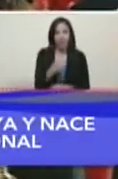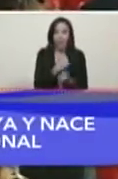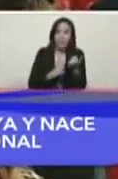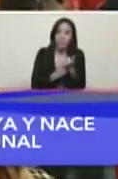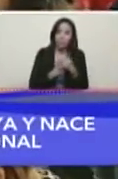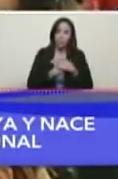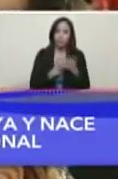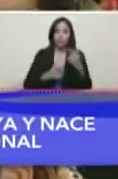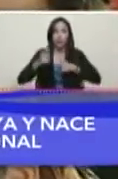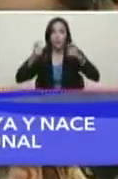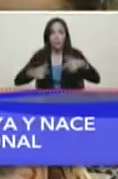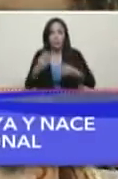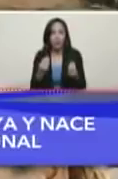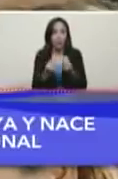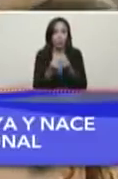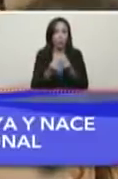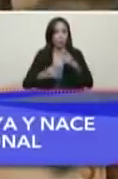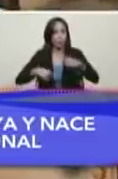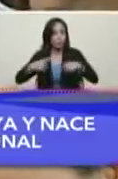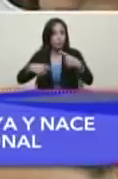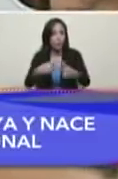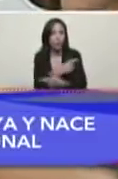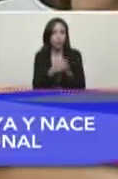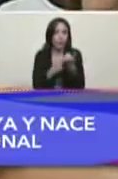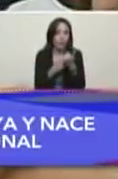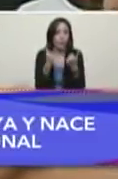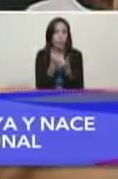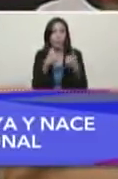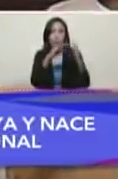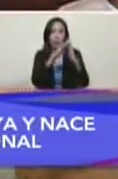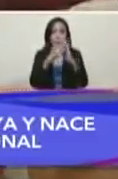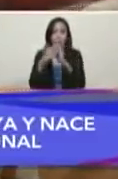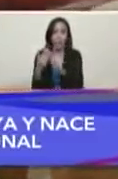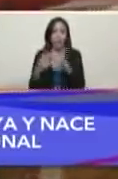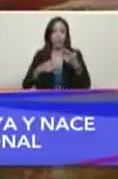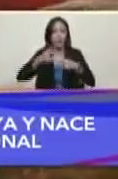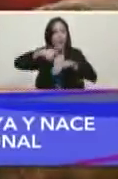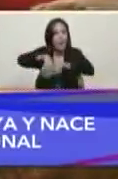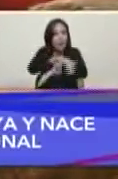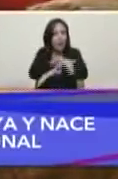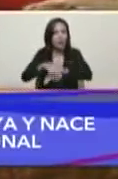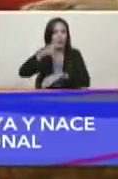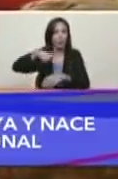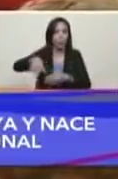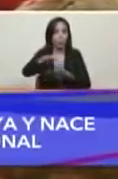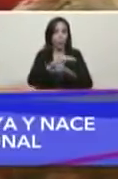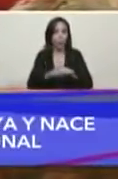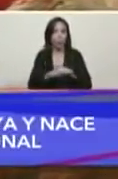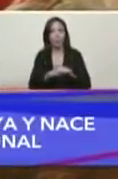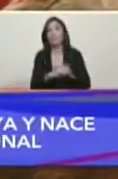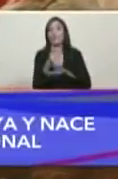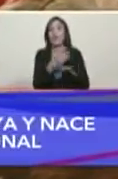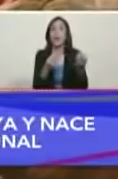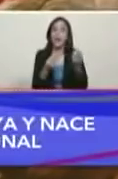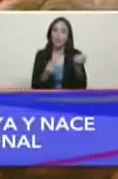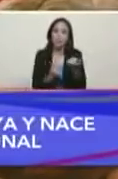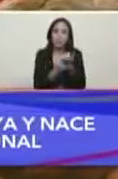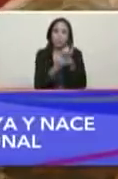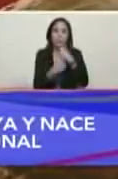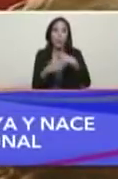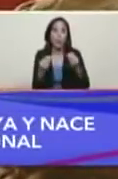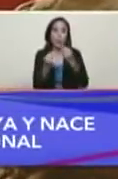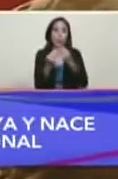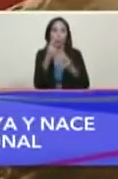gente acompañándola allí en su comunidad, en la calle, en un nivel de profundidad que jamás